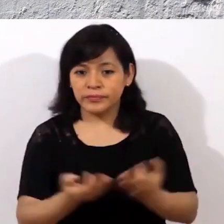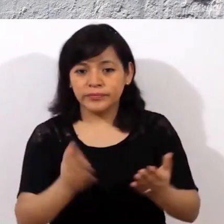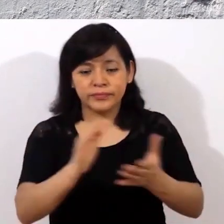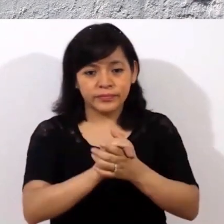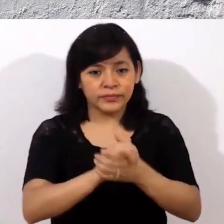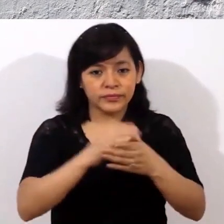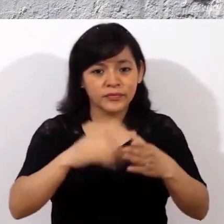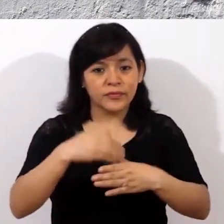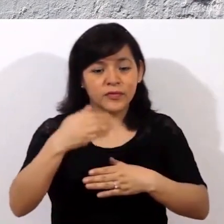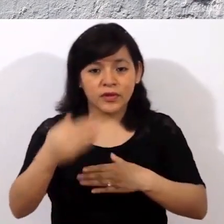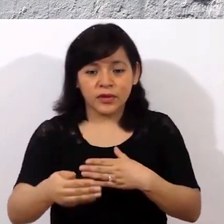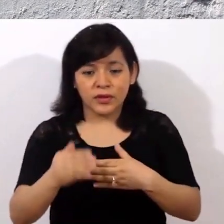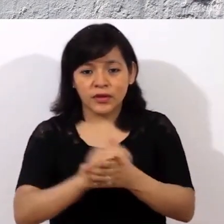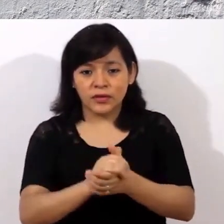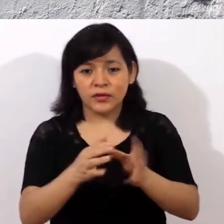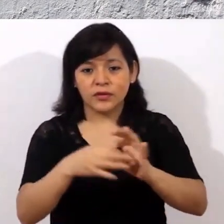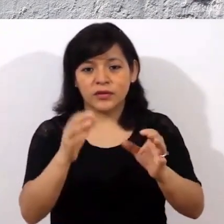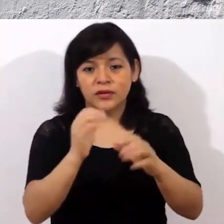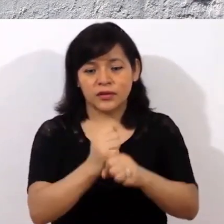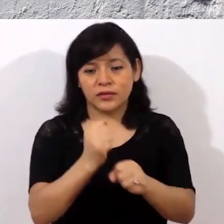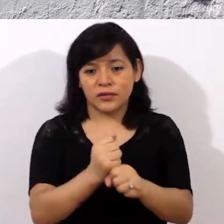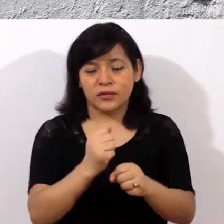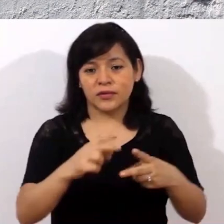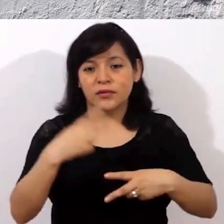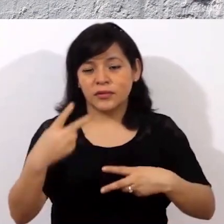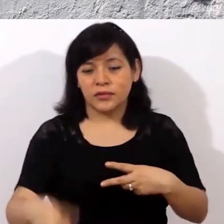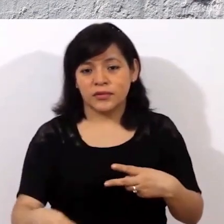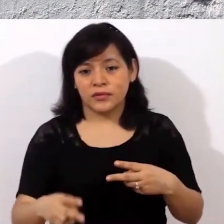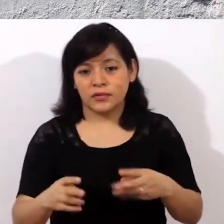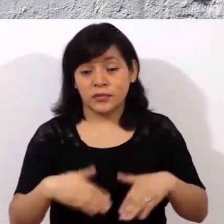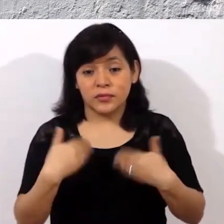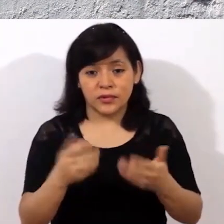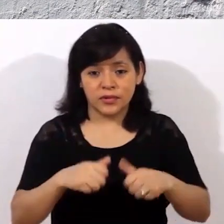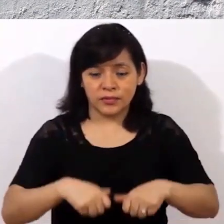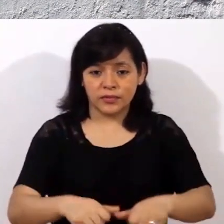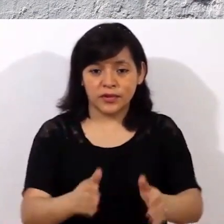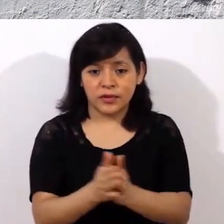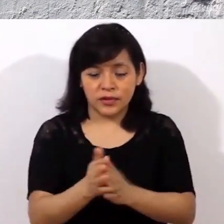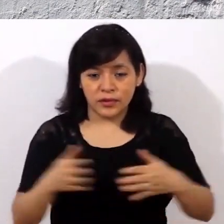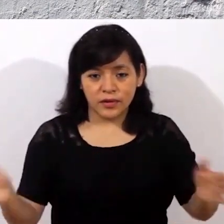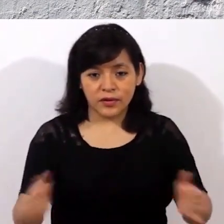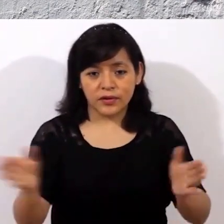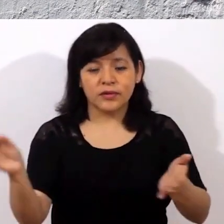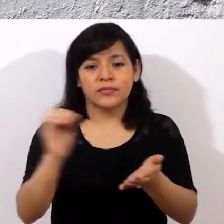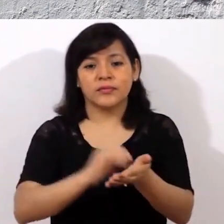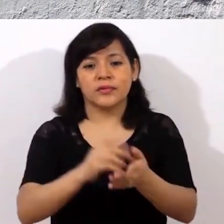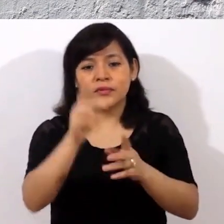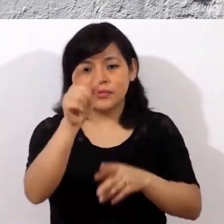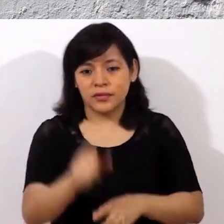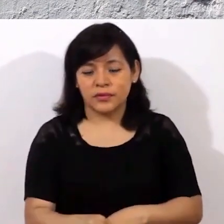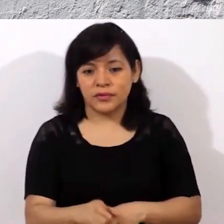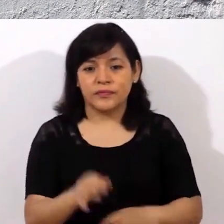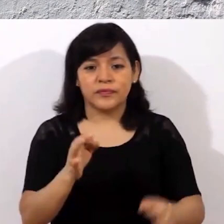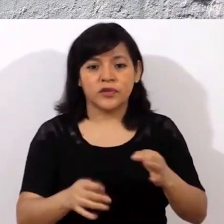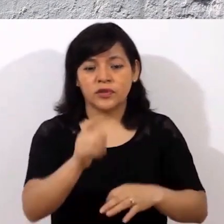Familiares, amigos, compañeros de trabajo, vecinos, para poder alentar y obrar en más personas. Si tienes algún motivo